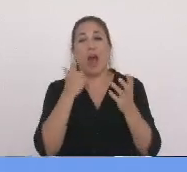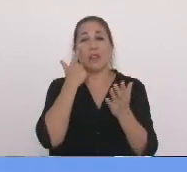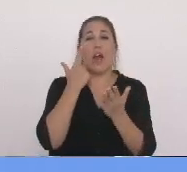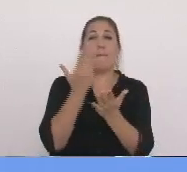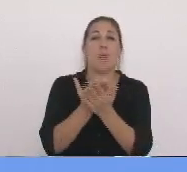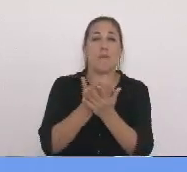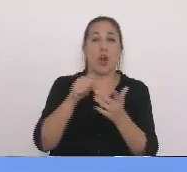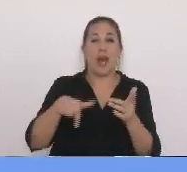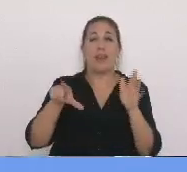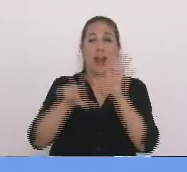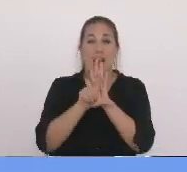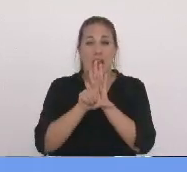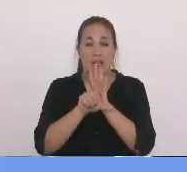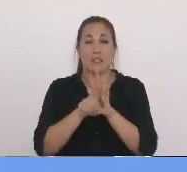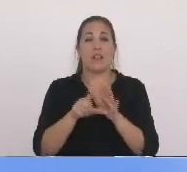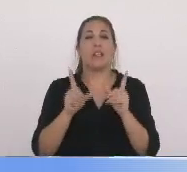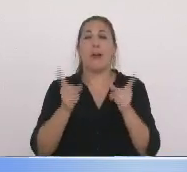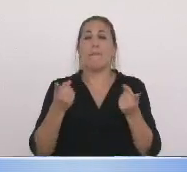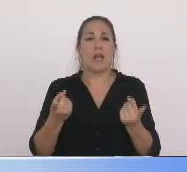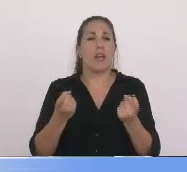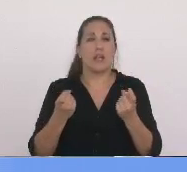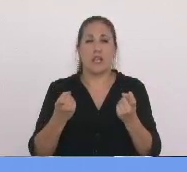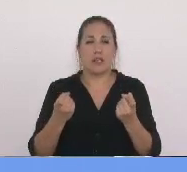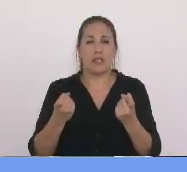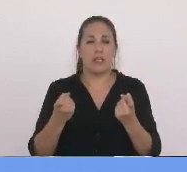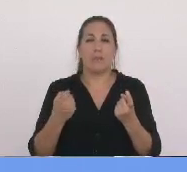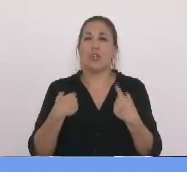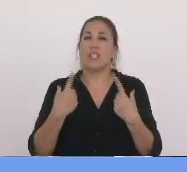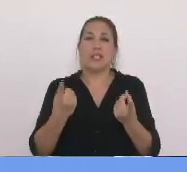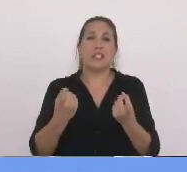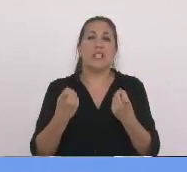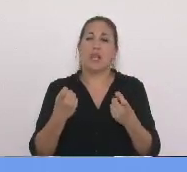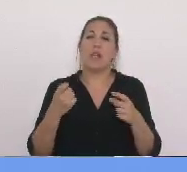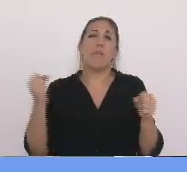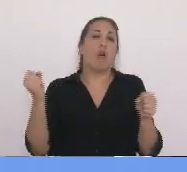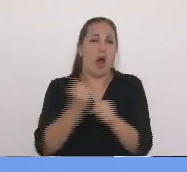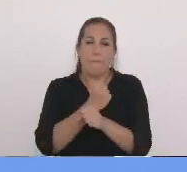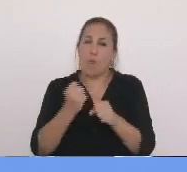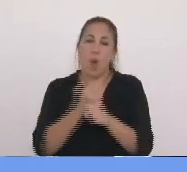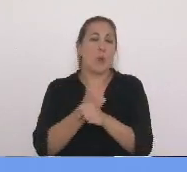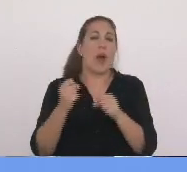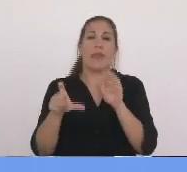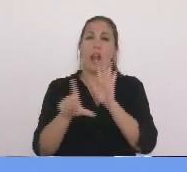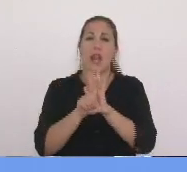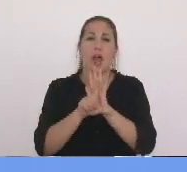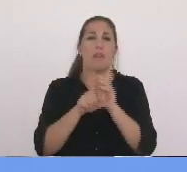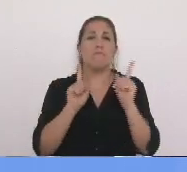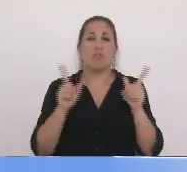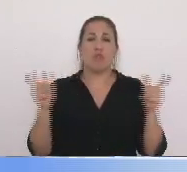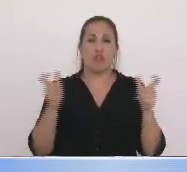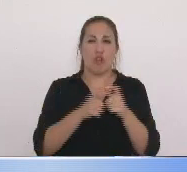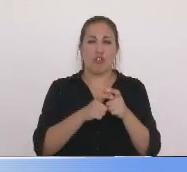inversamente necesitamos la una y necesitamos la sanción de una ley del consejo de la